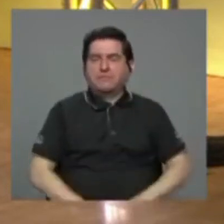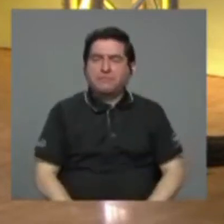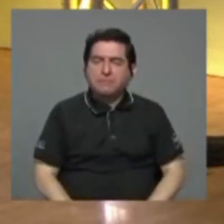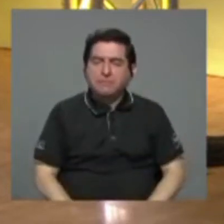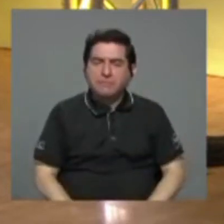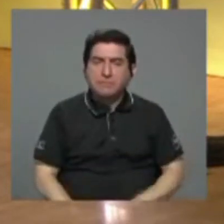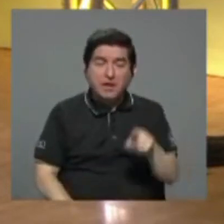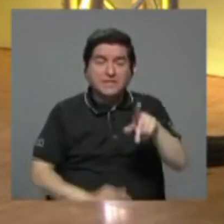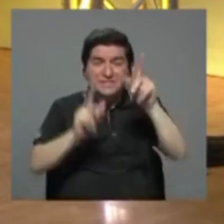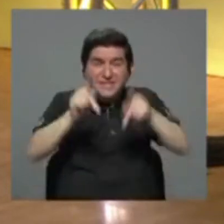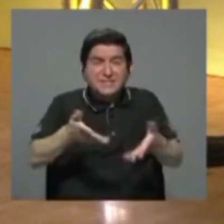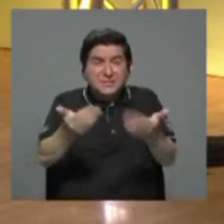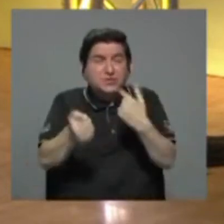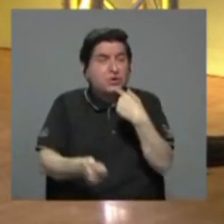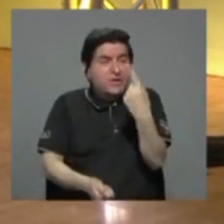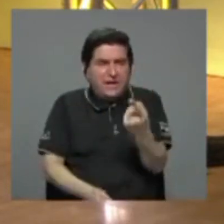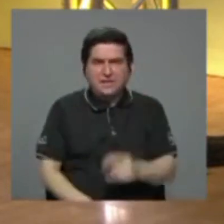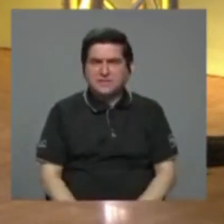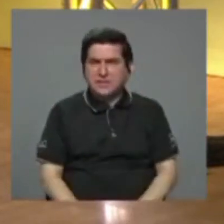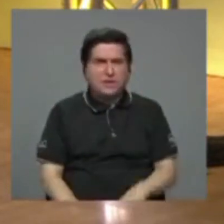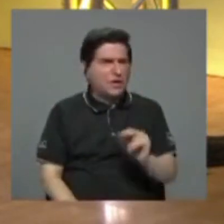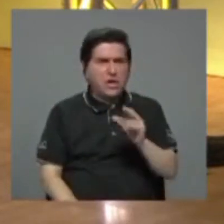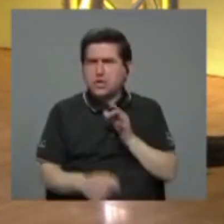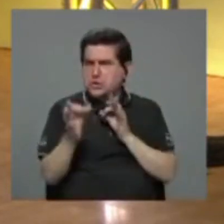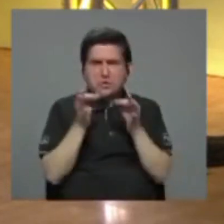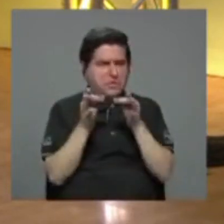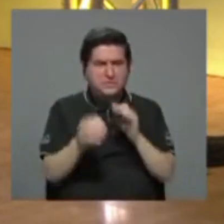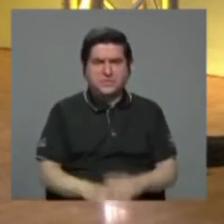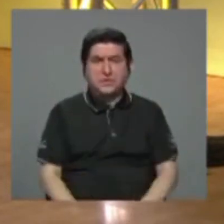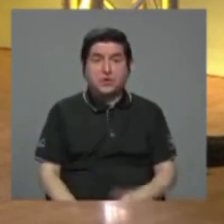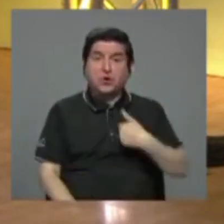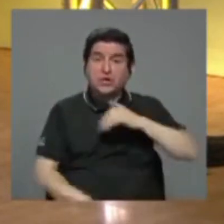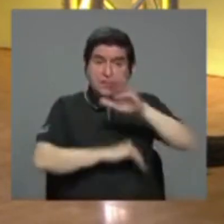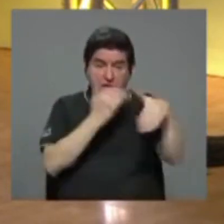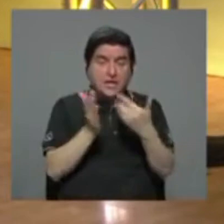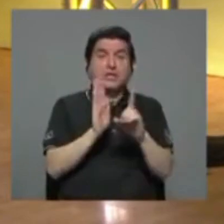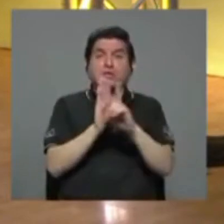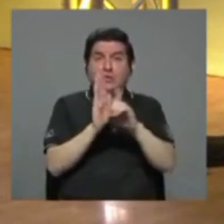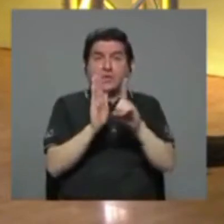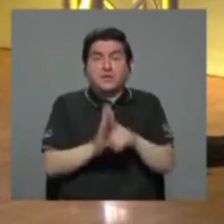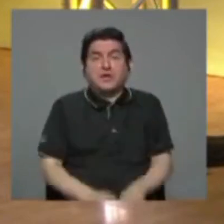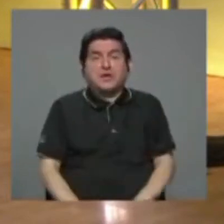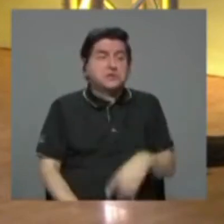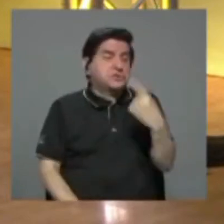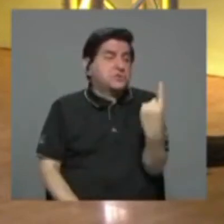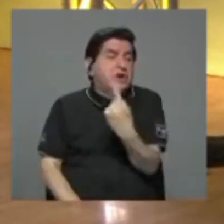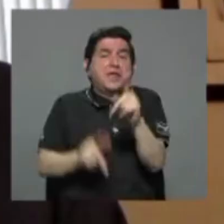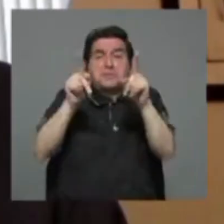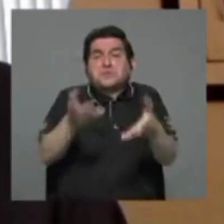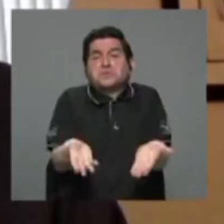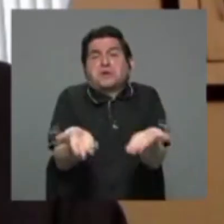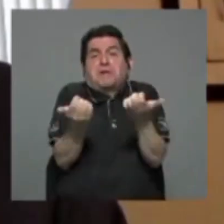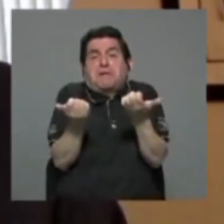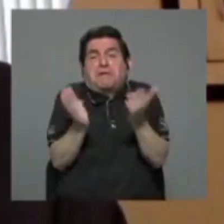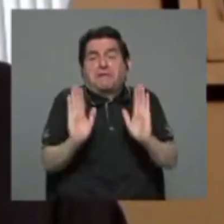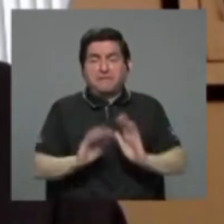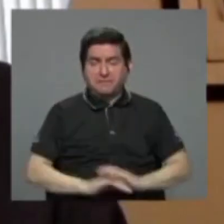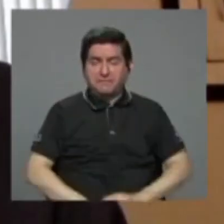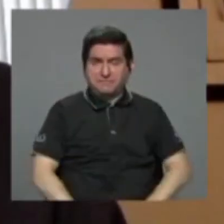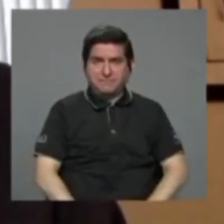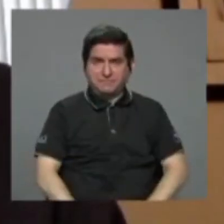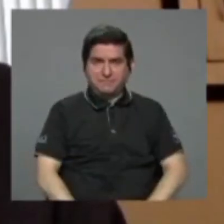Si esa persona quería decirlo, y creo que no lo dijo. Por cierto, tiene todo el derecho de decirlo, cada cual lo que quiera. Y